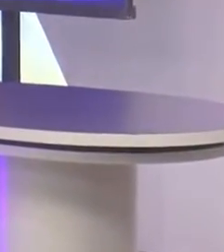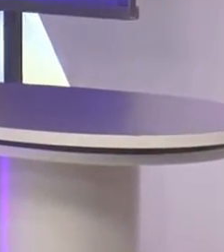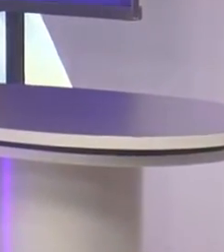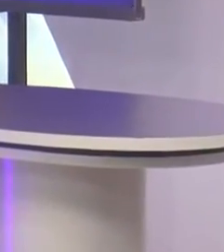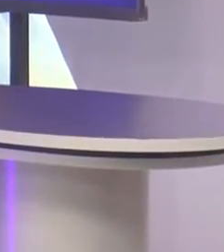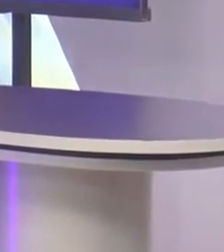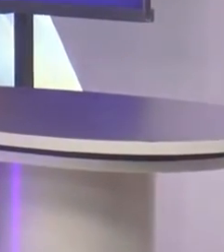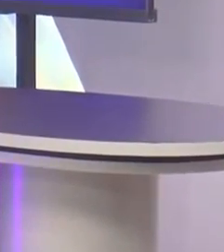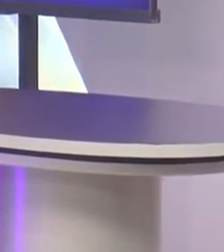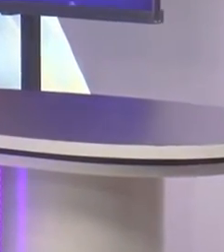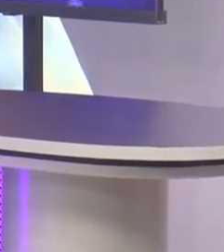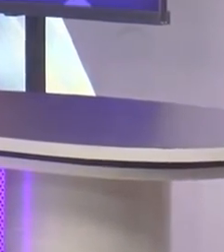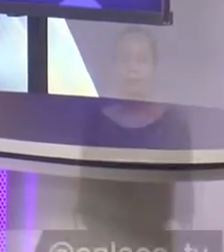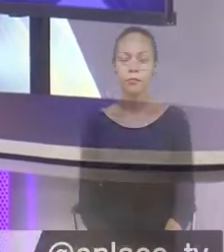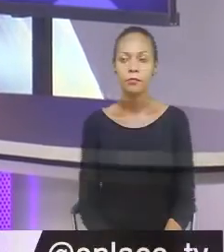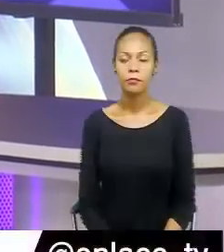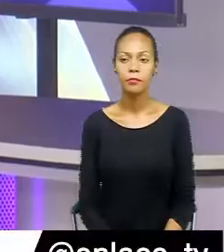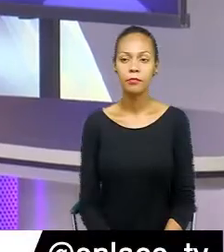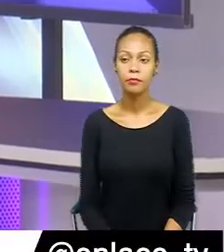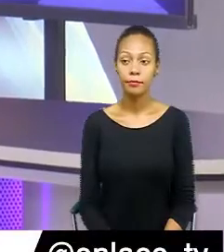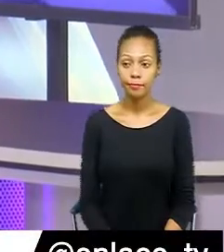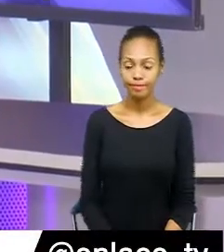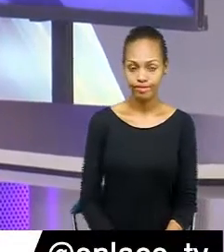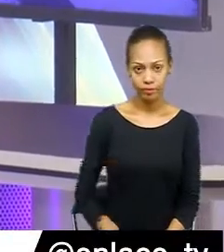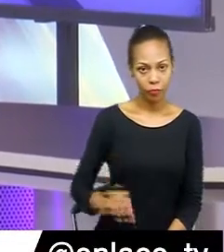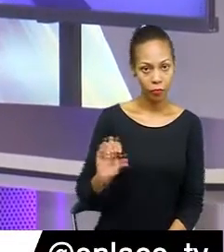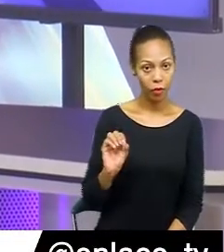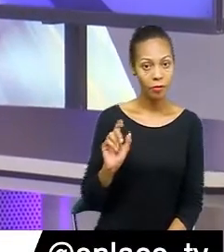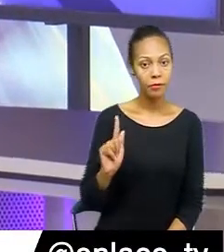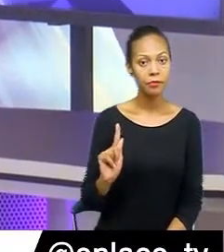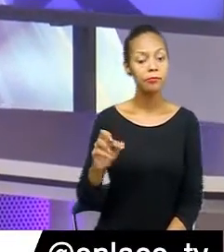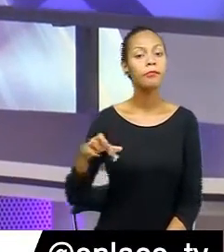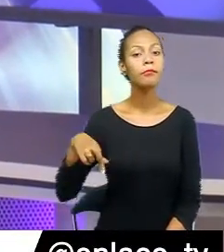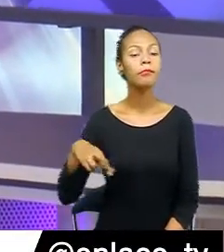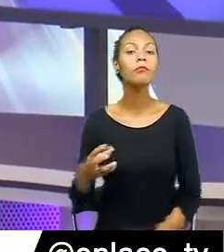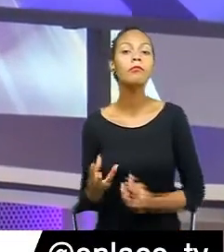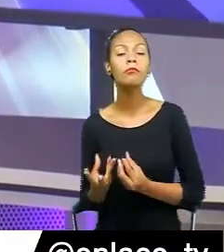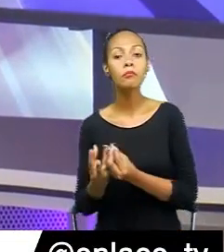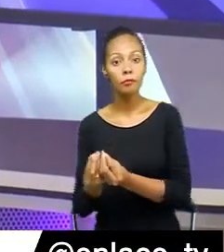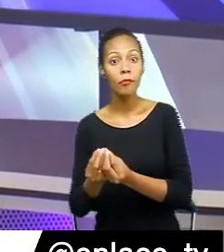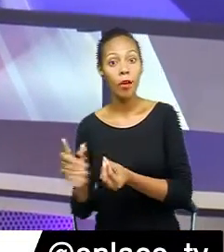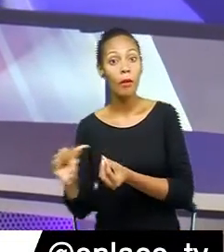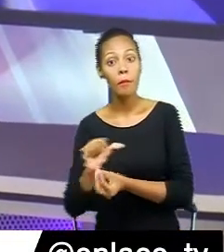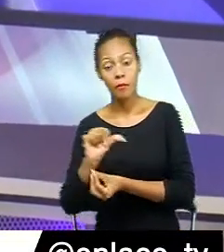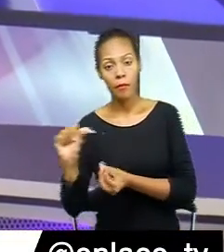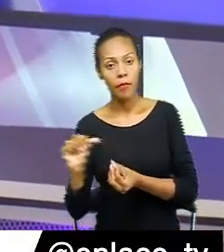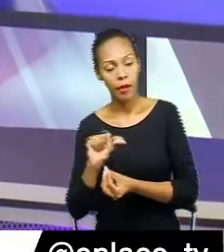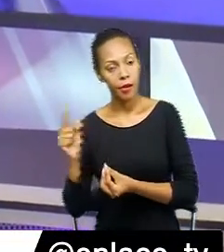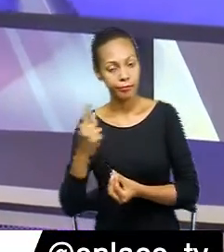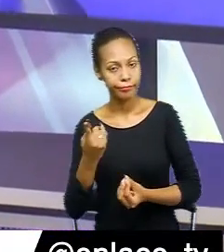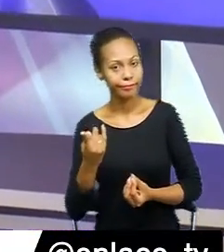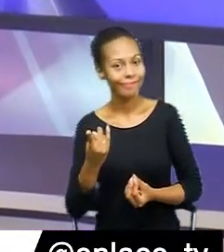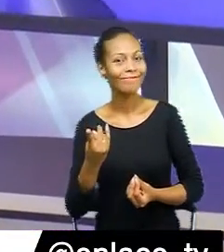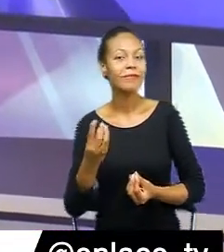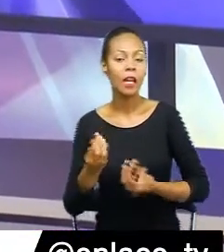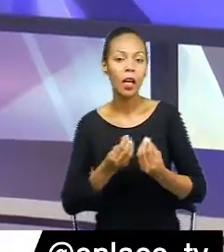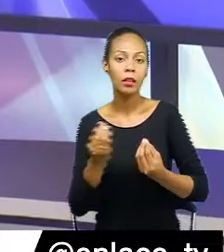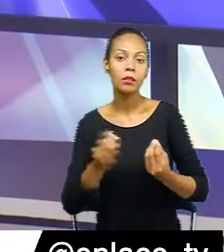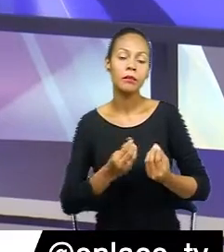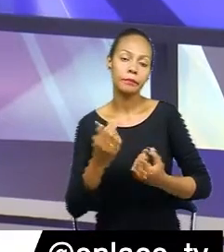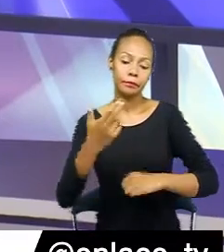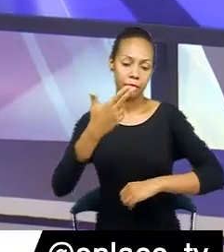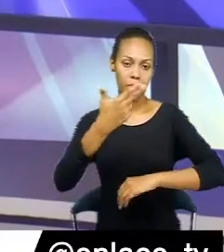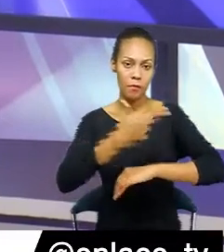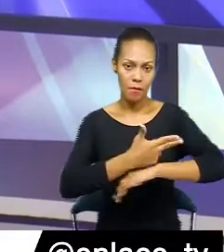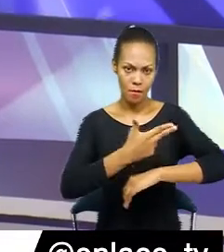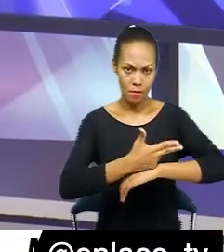Y la Organización Femenina Popular organiza para este jueves 10 de noviembre a las 6 de la tarde en el Parque Camilo Torres Restrepo una vigilia por la paz. En